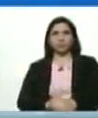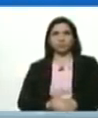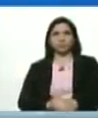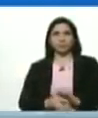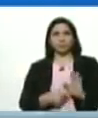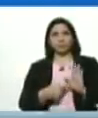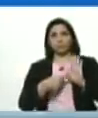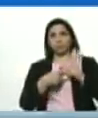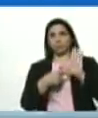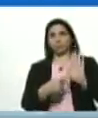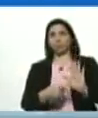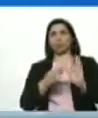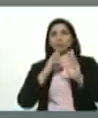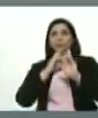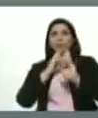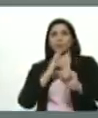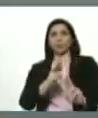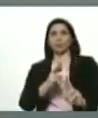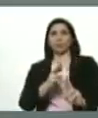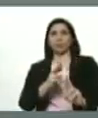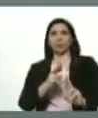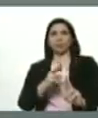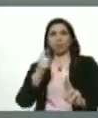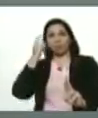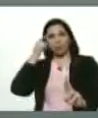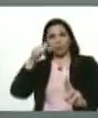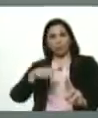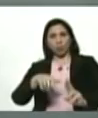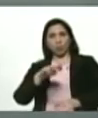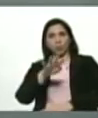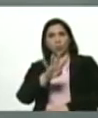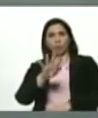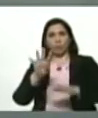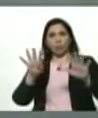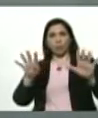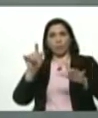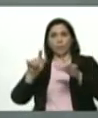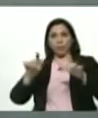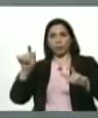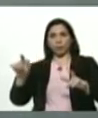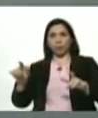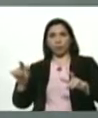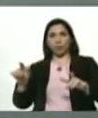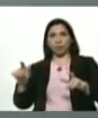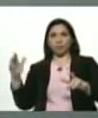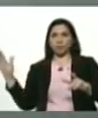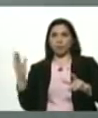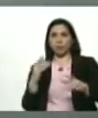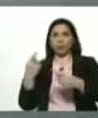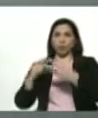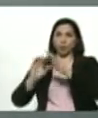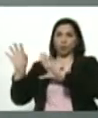muestra un botón los reportes del día de hoy 49 casos son importados